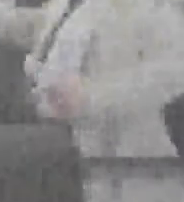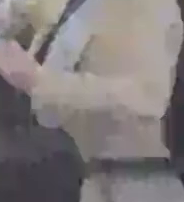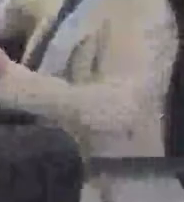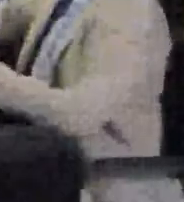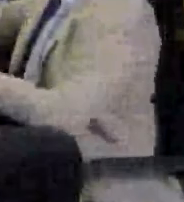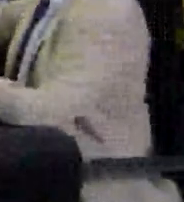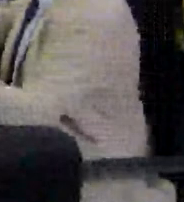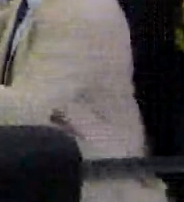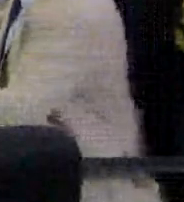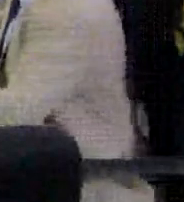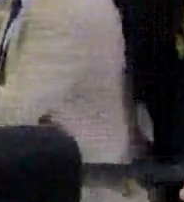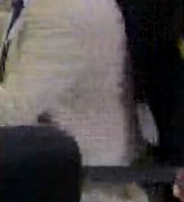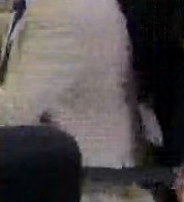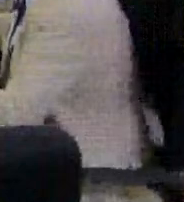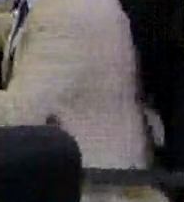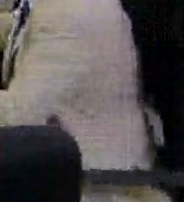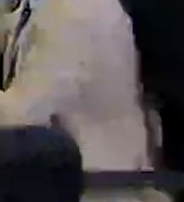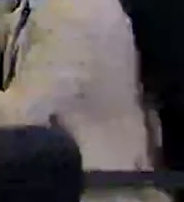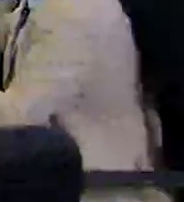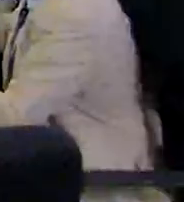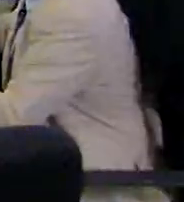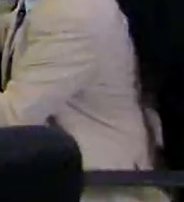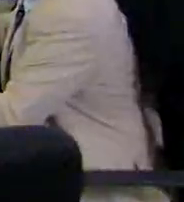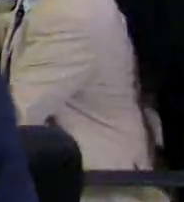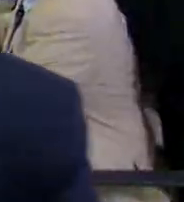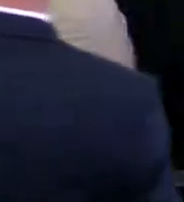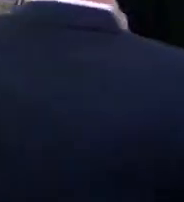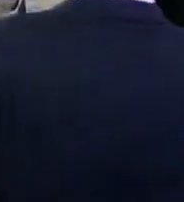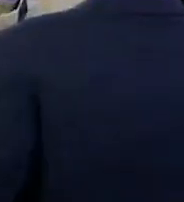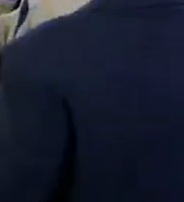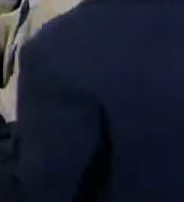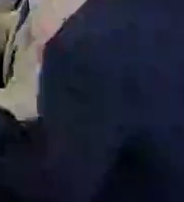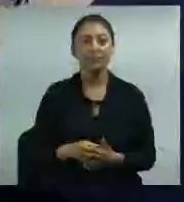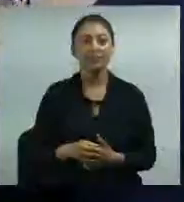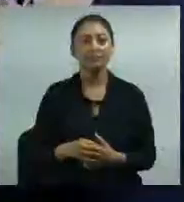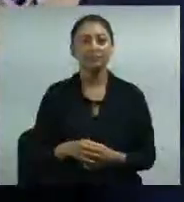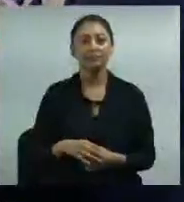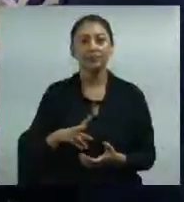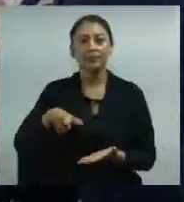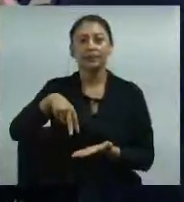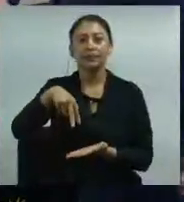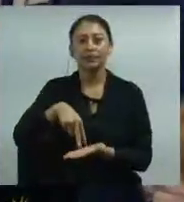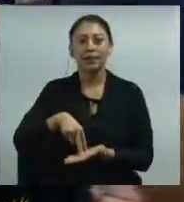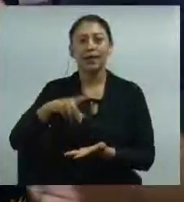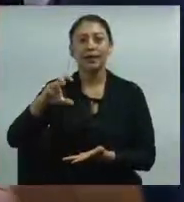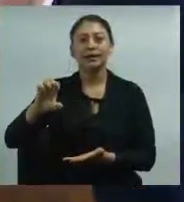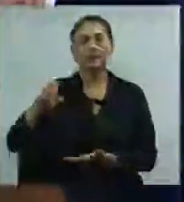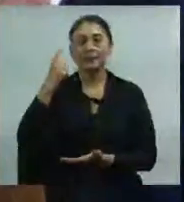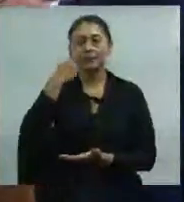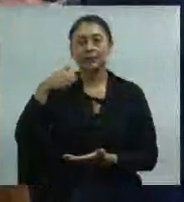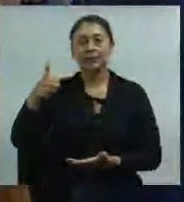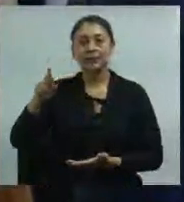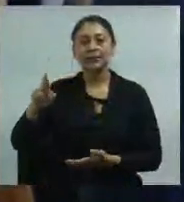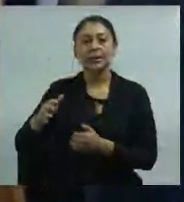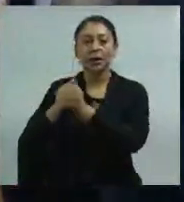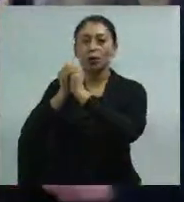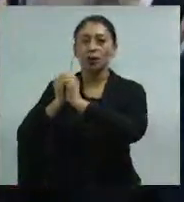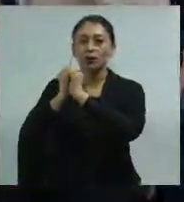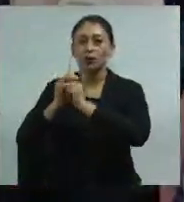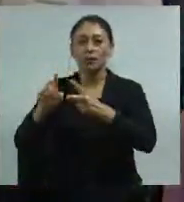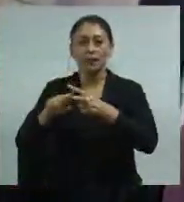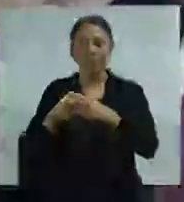Solicito, por favor, ponernos de pie y al diputado César Fion dirigir una oración para iniciar la sesión de